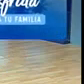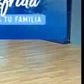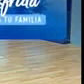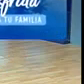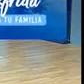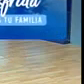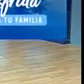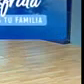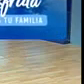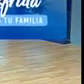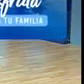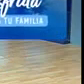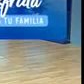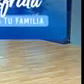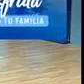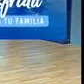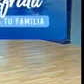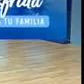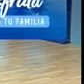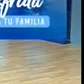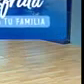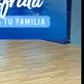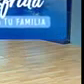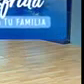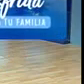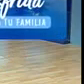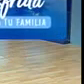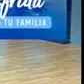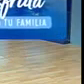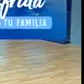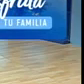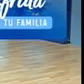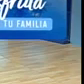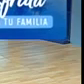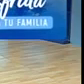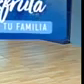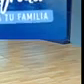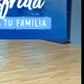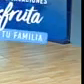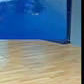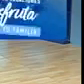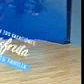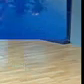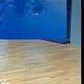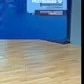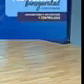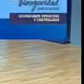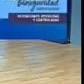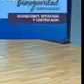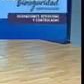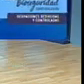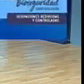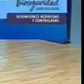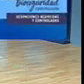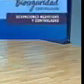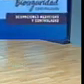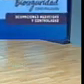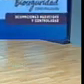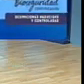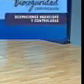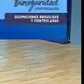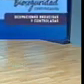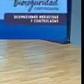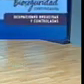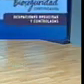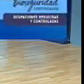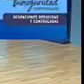y bebidas ilimitadas y muchas cosas más en Royal Decameron Salinitas. Contamos con estrictos protocolos de bioseguridad